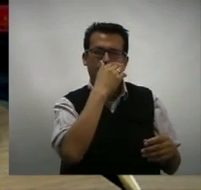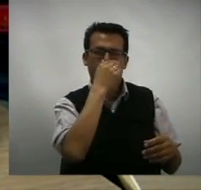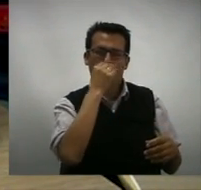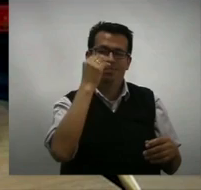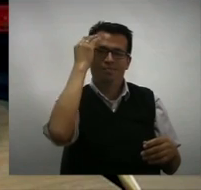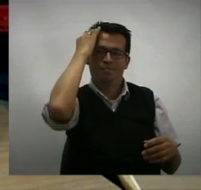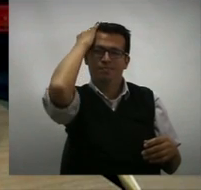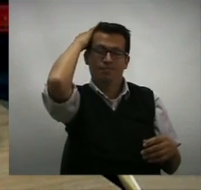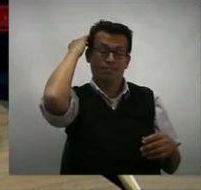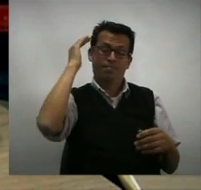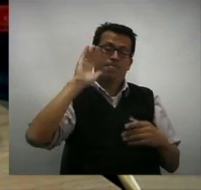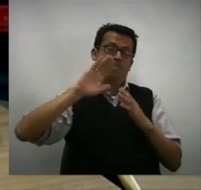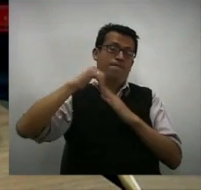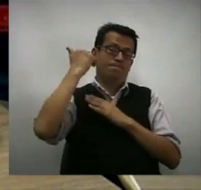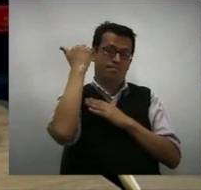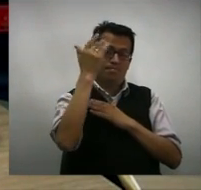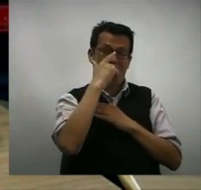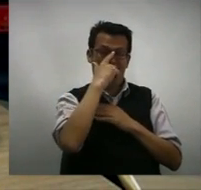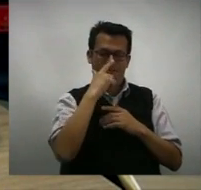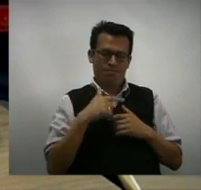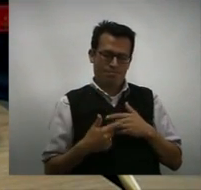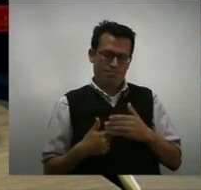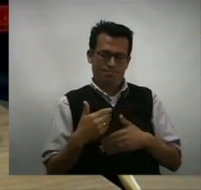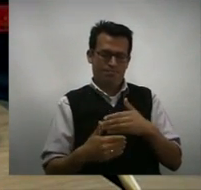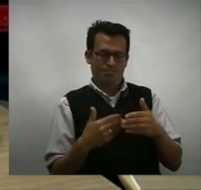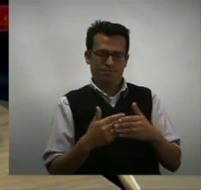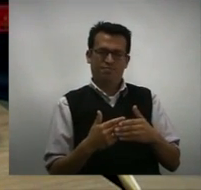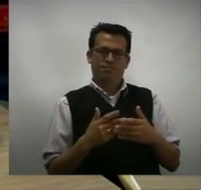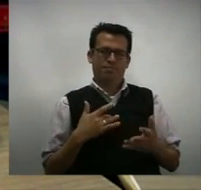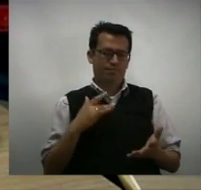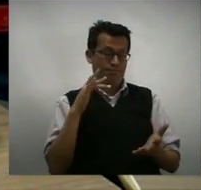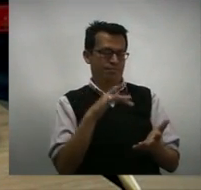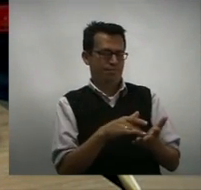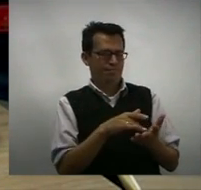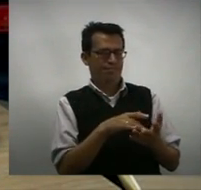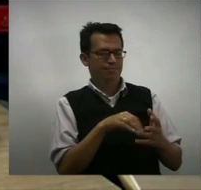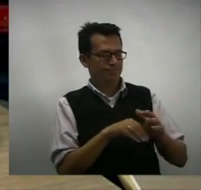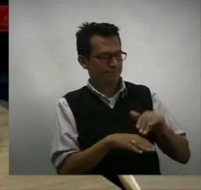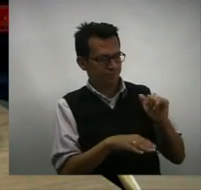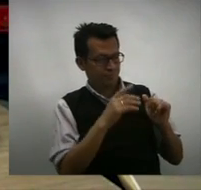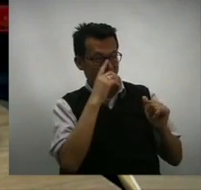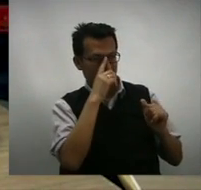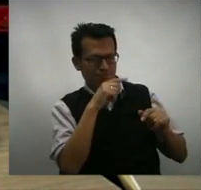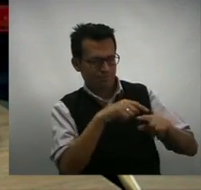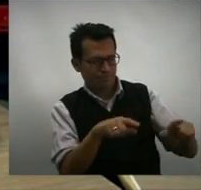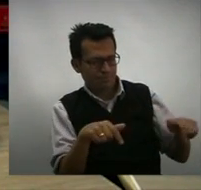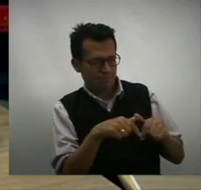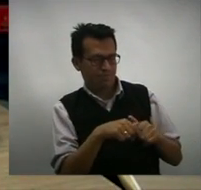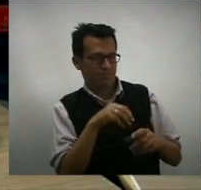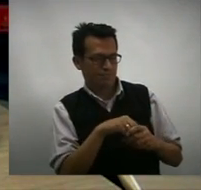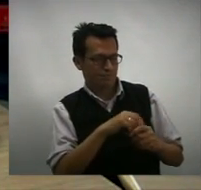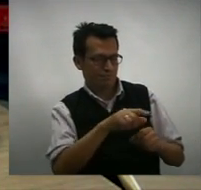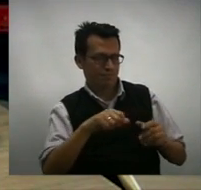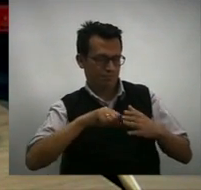el cuartel, continuamente la fábrica, cada cierto tiempo el hospital y a su vez la cárcel, el centro de encierro por excelencia.